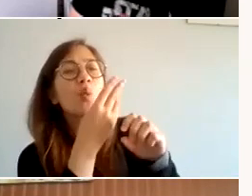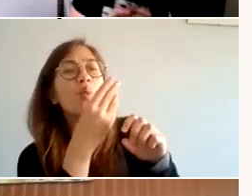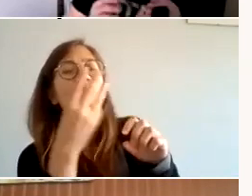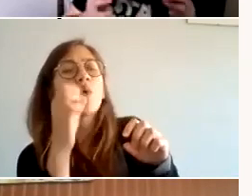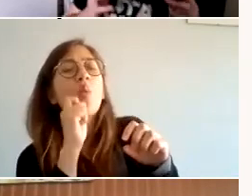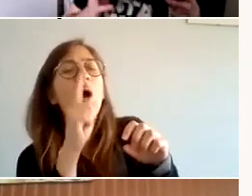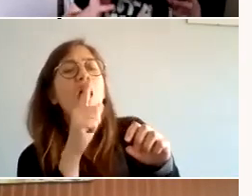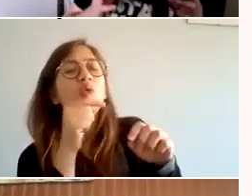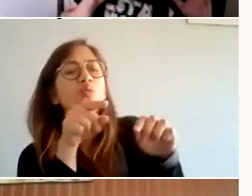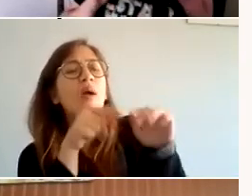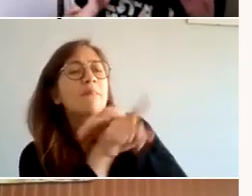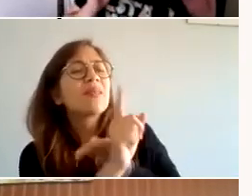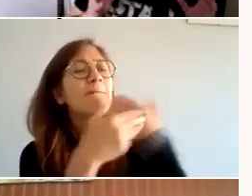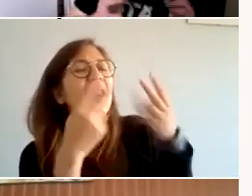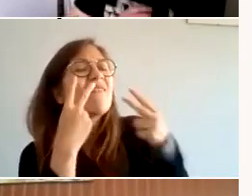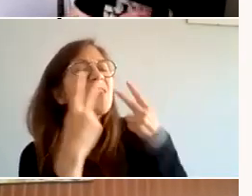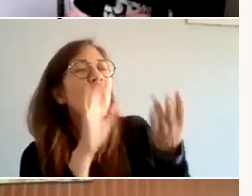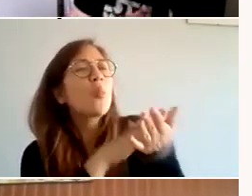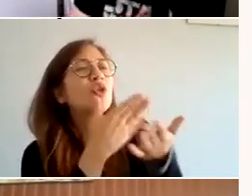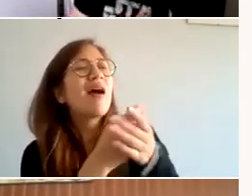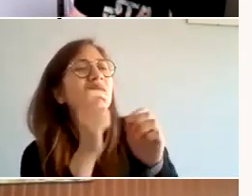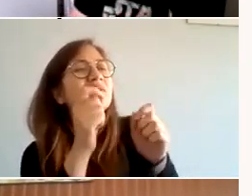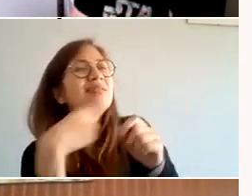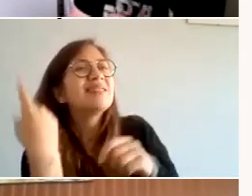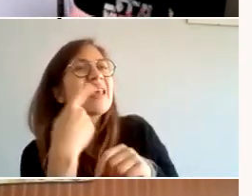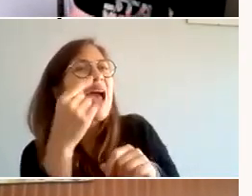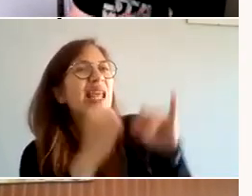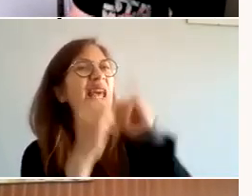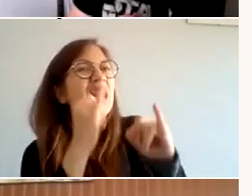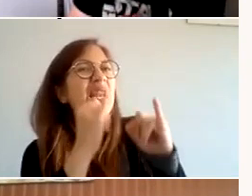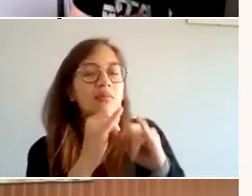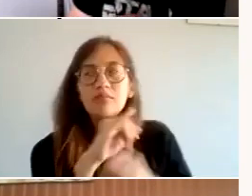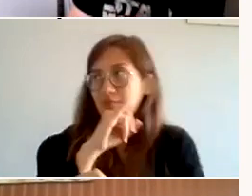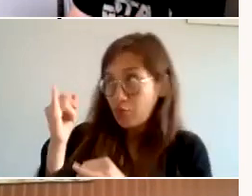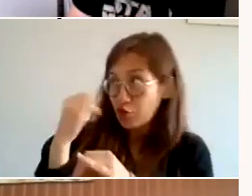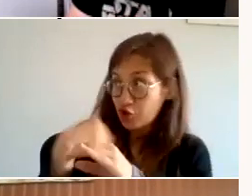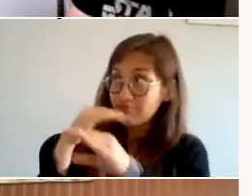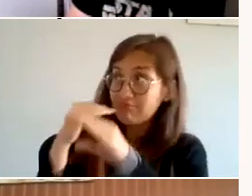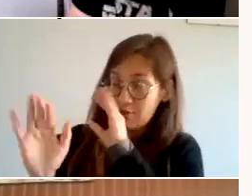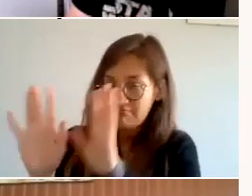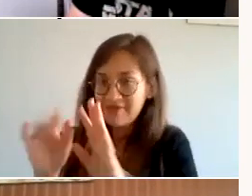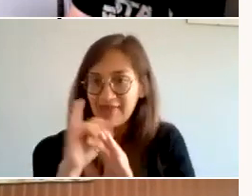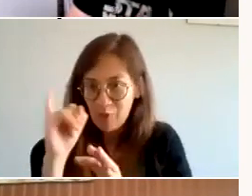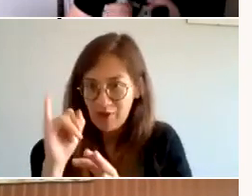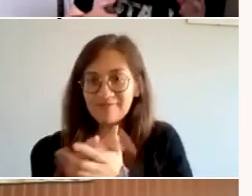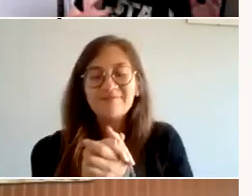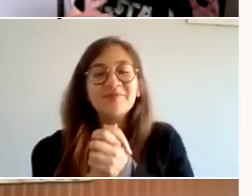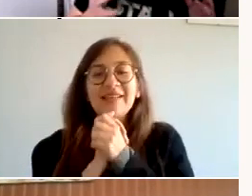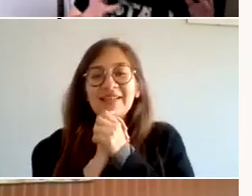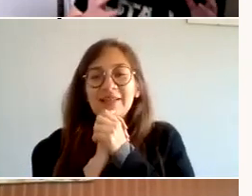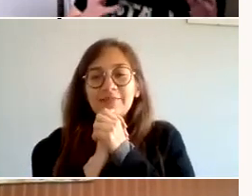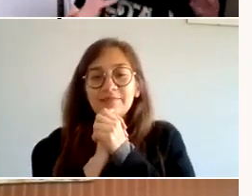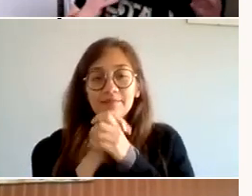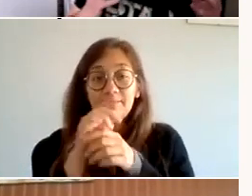Eh, ya le estaba hablando de Starlink, de esta compañía que nos va a dar, se supone